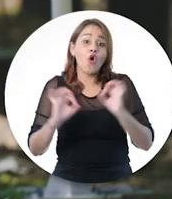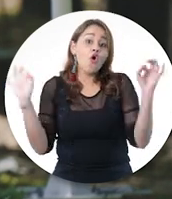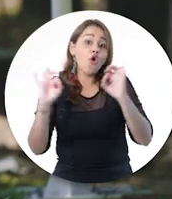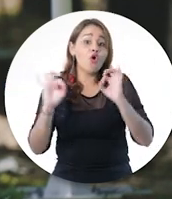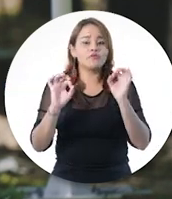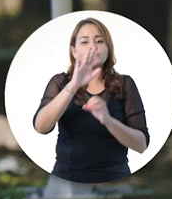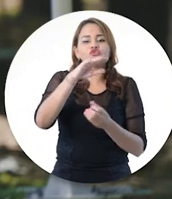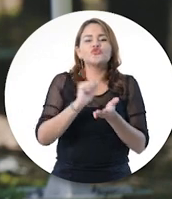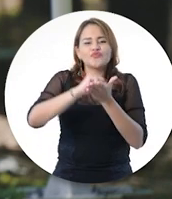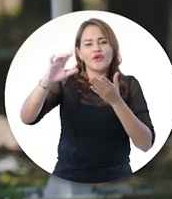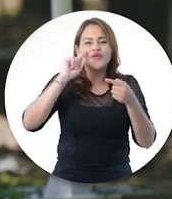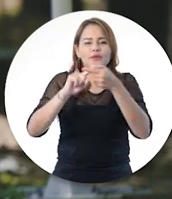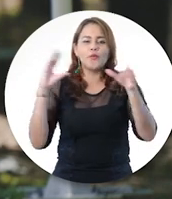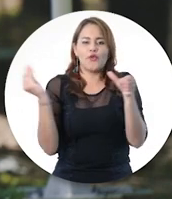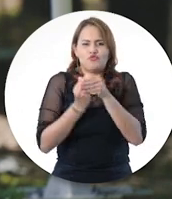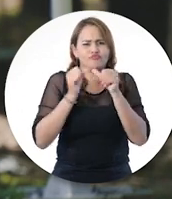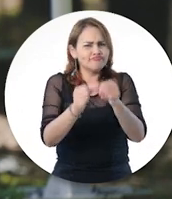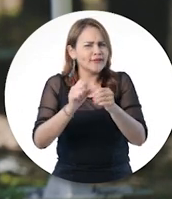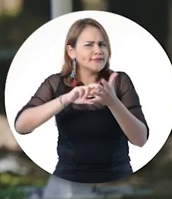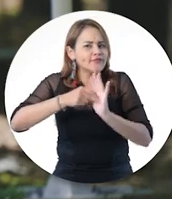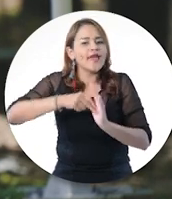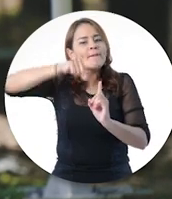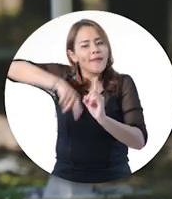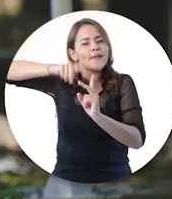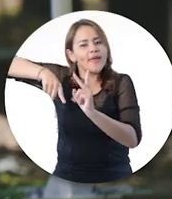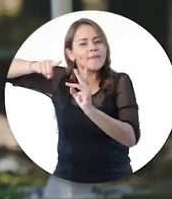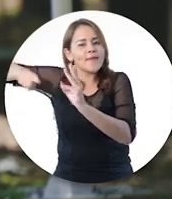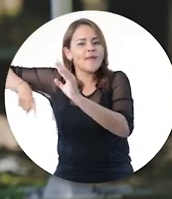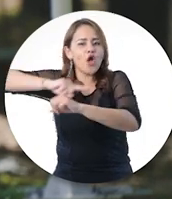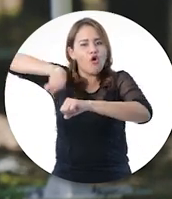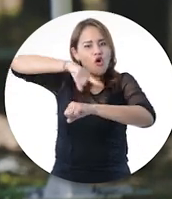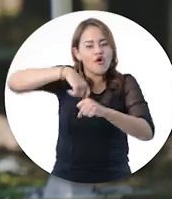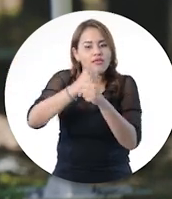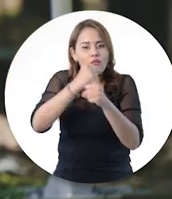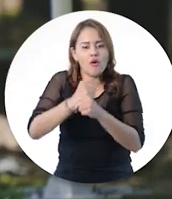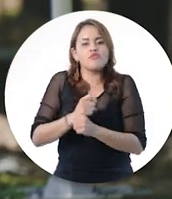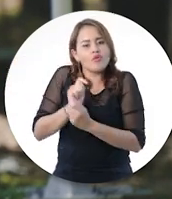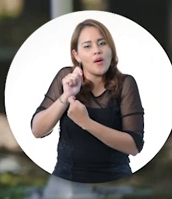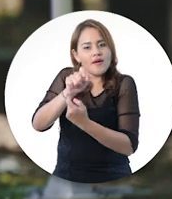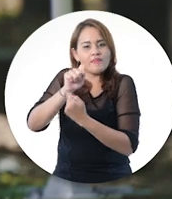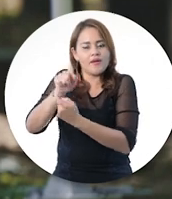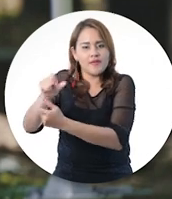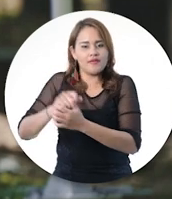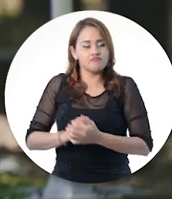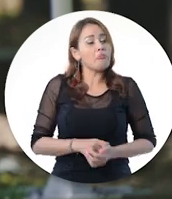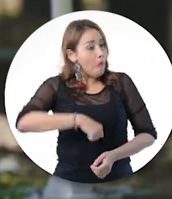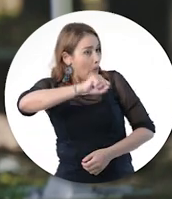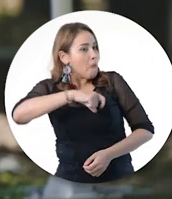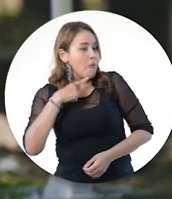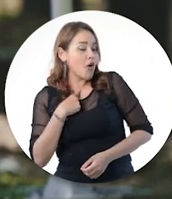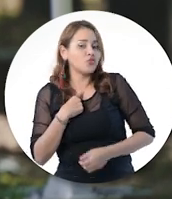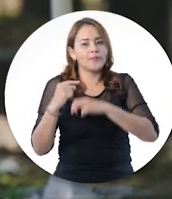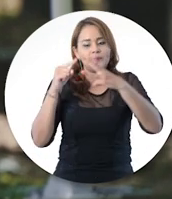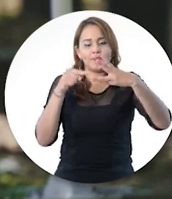la beca de inclusión y permanencia, un apoyo económico mensual con reconocimiento a las actividades administrativas que realizarías.